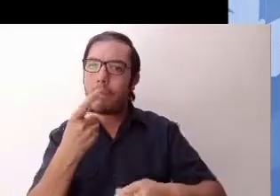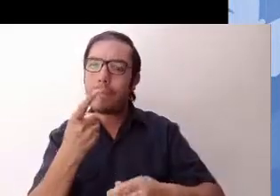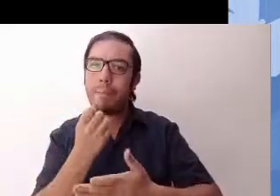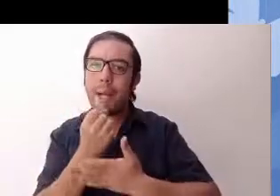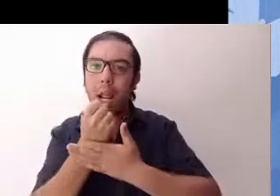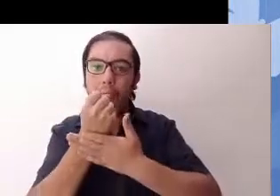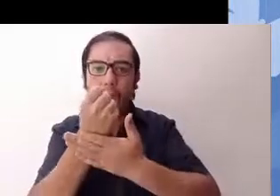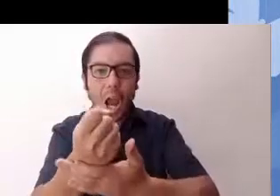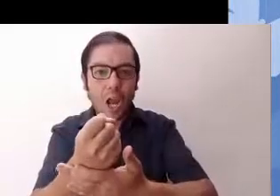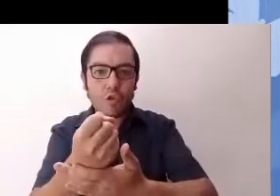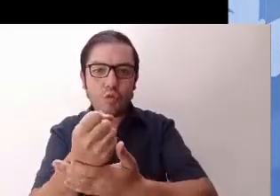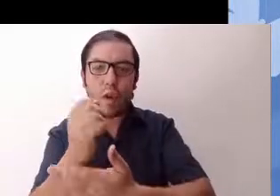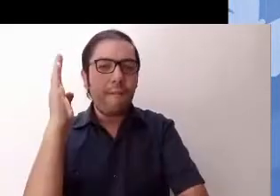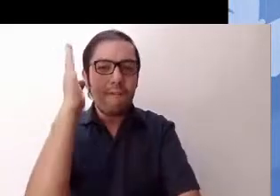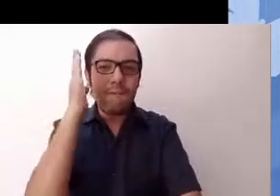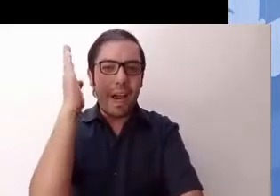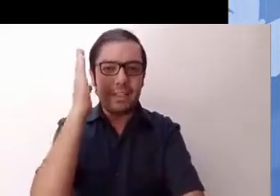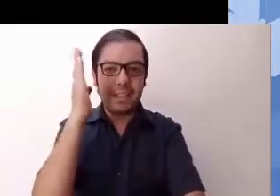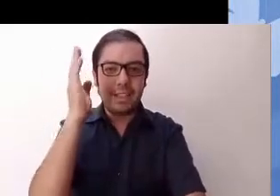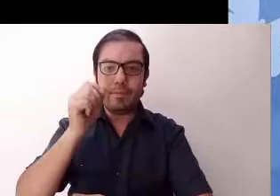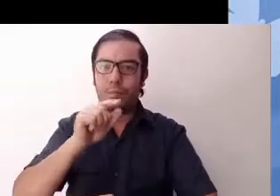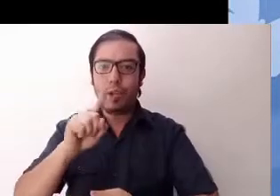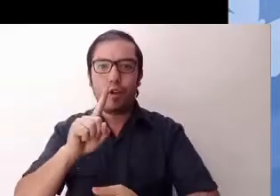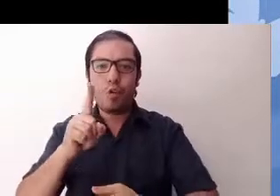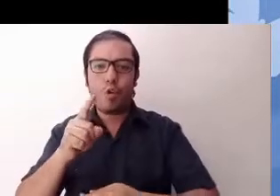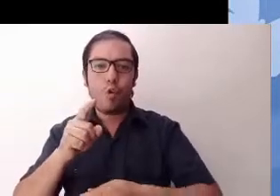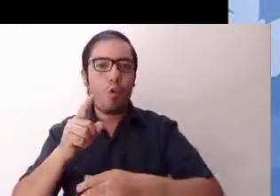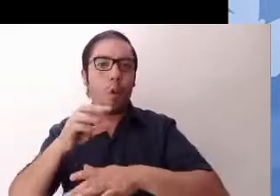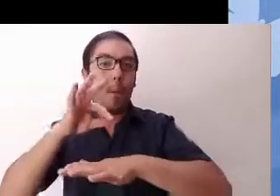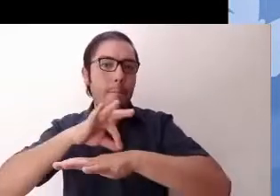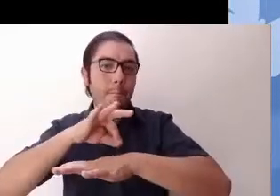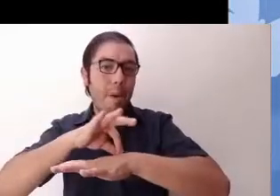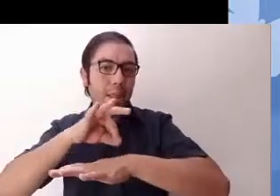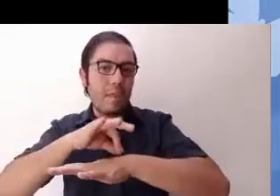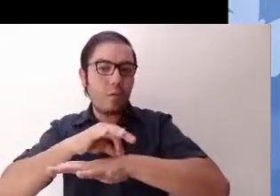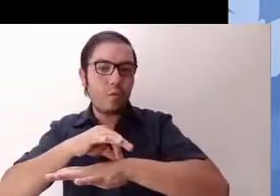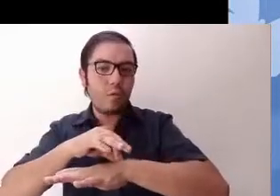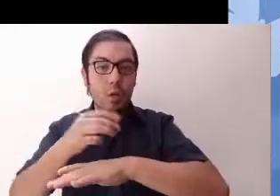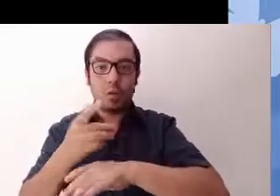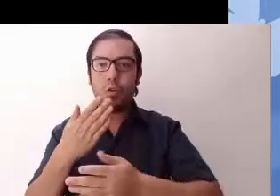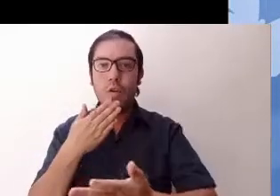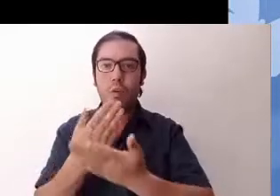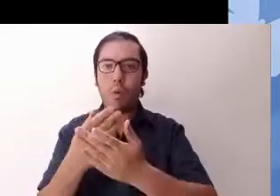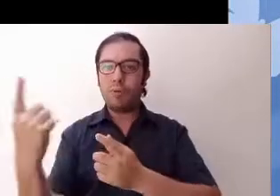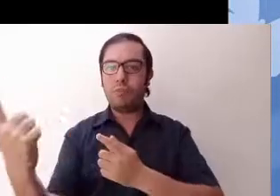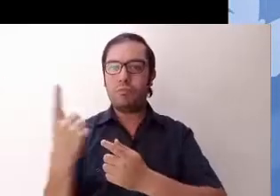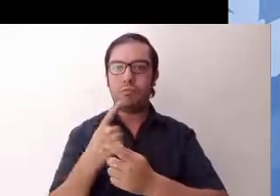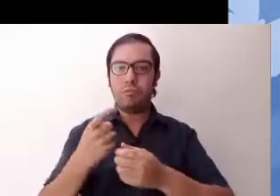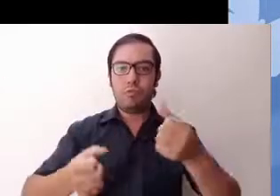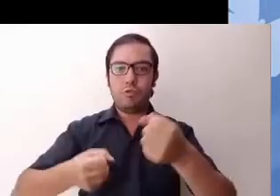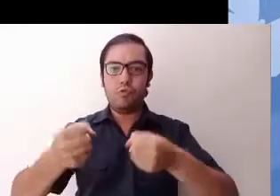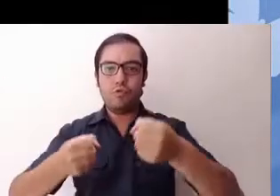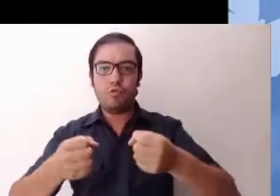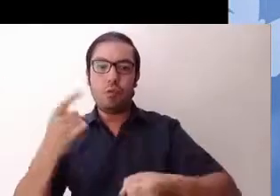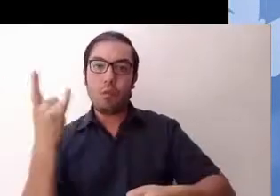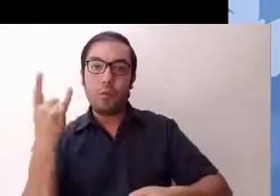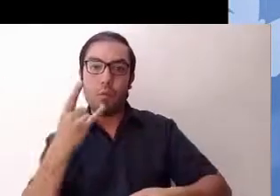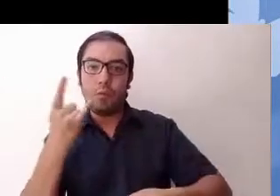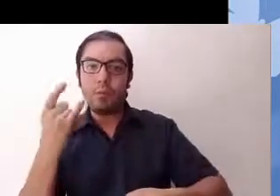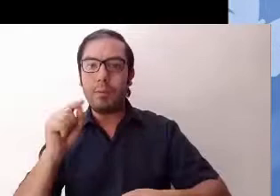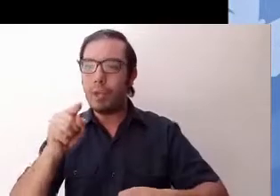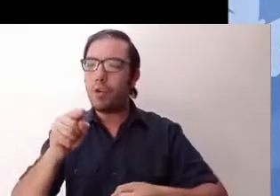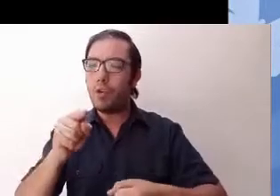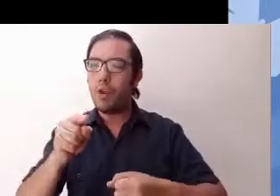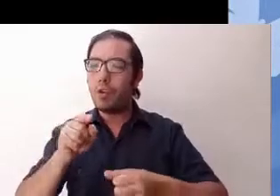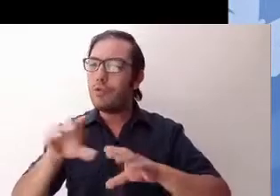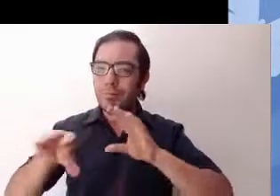primera intervención y no son procedimientos médicos. Por lo tanto, si la ambulancia llega, esos serían